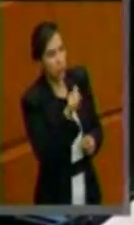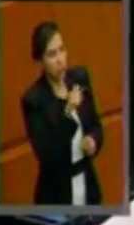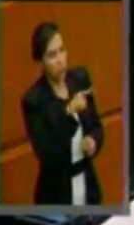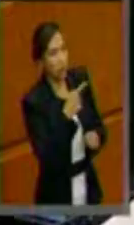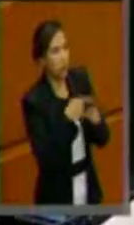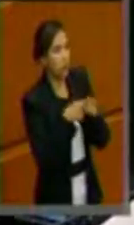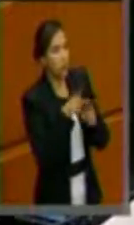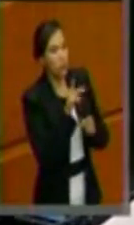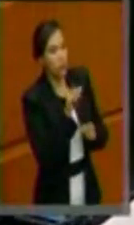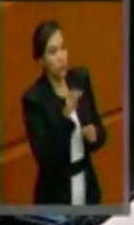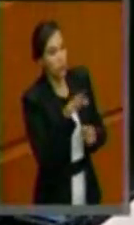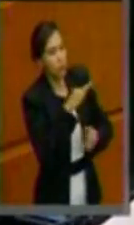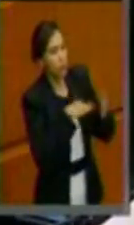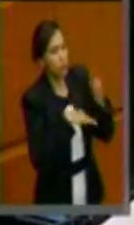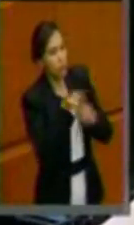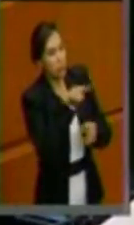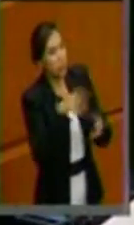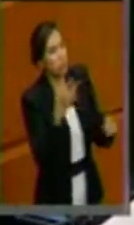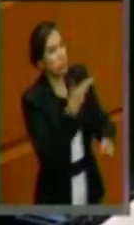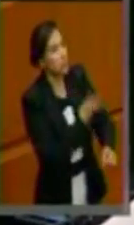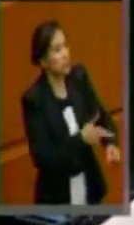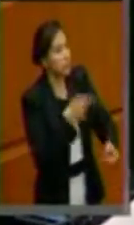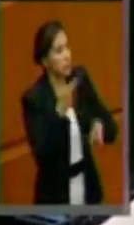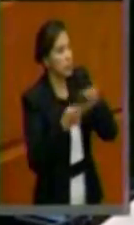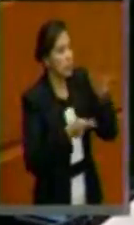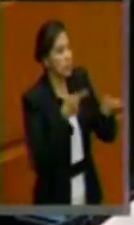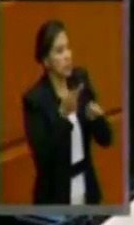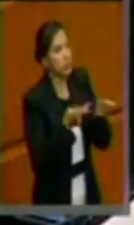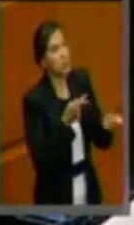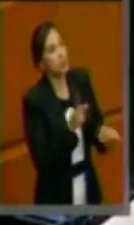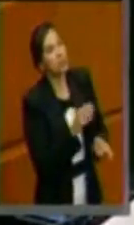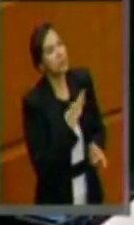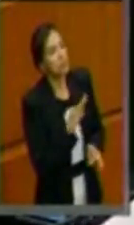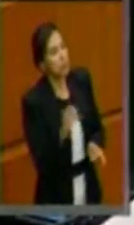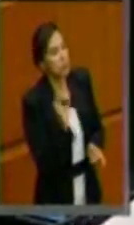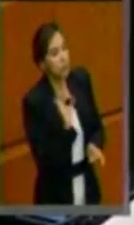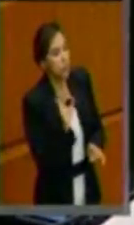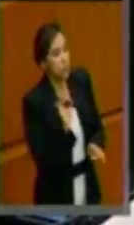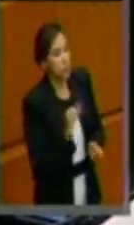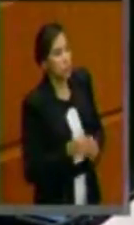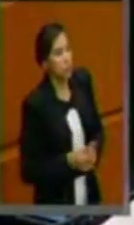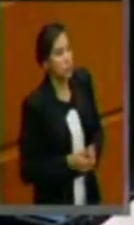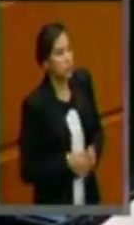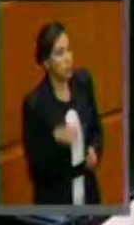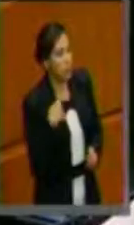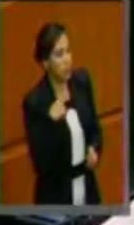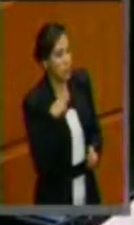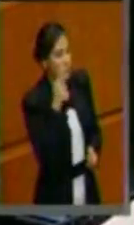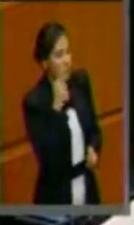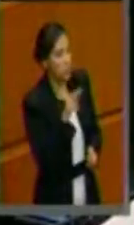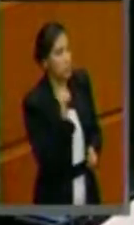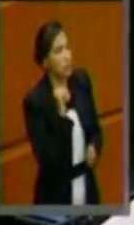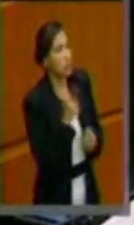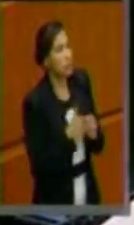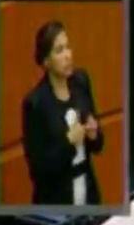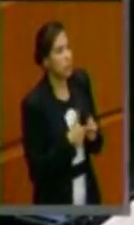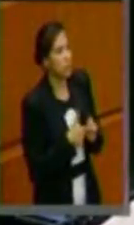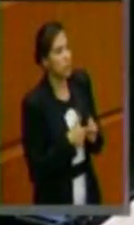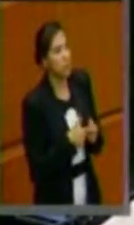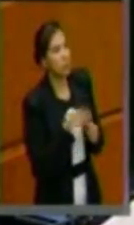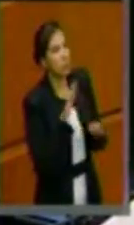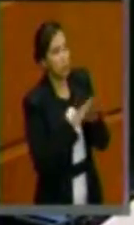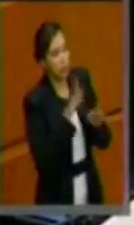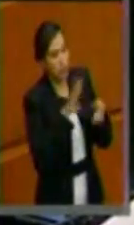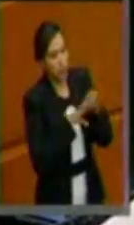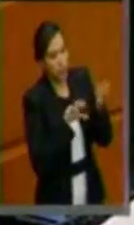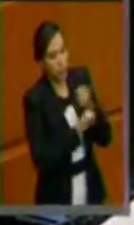Cristina, Pilar. Y ellas han hecho algunas preguntas en las que yo me fui por el lado de más prisión